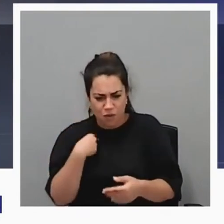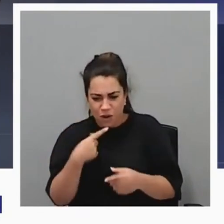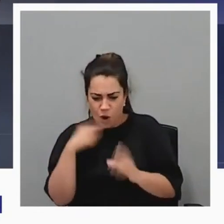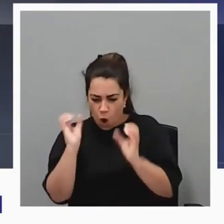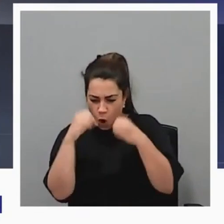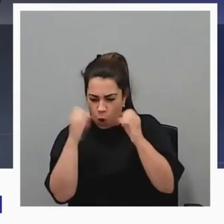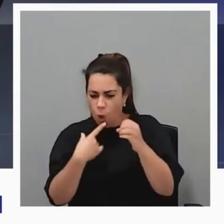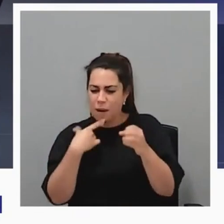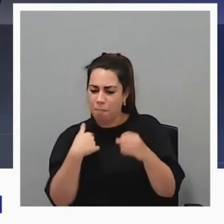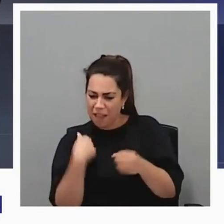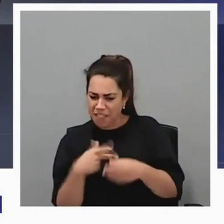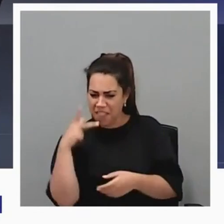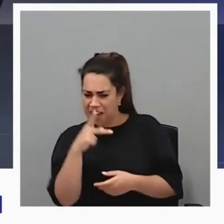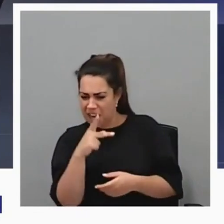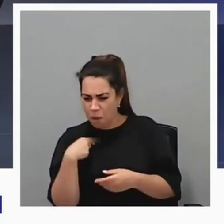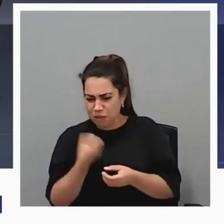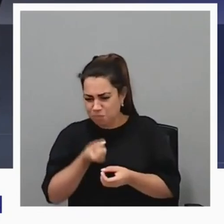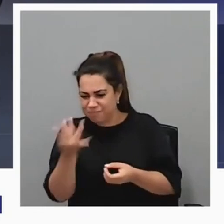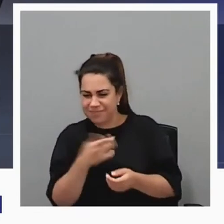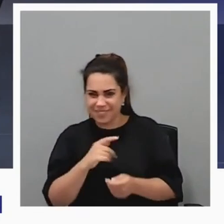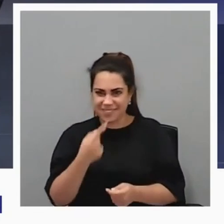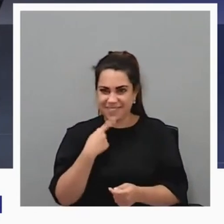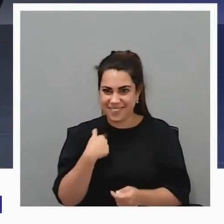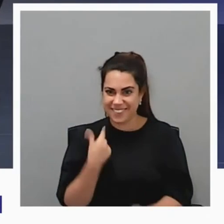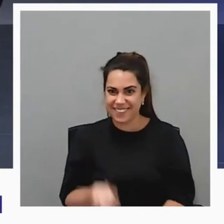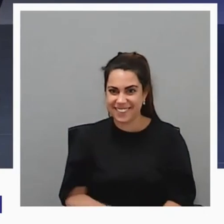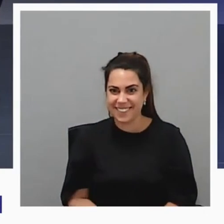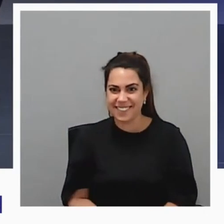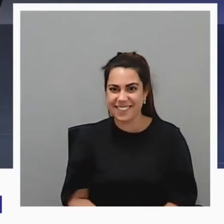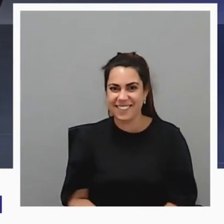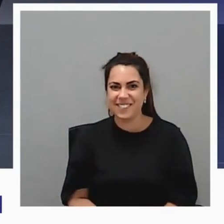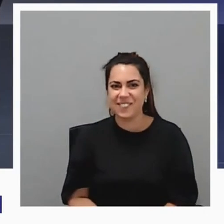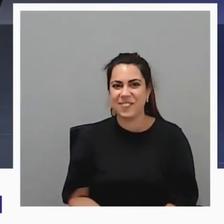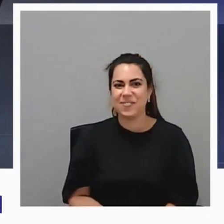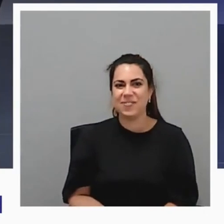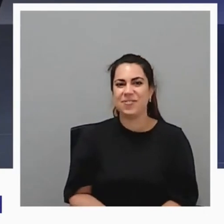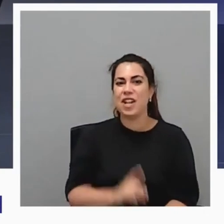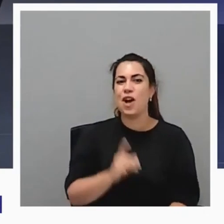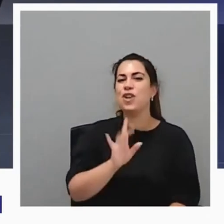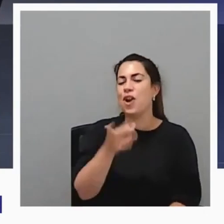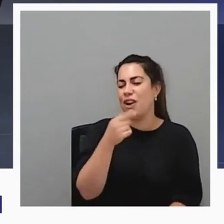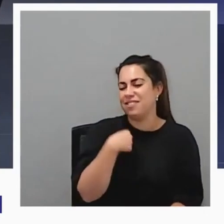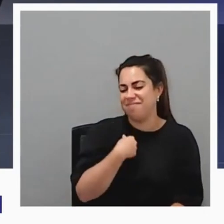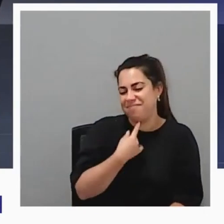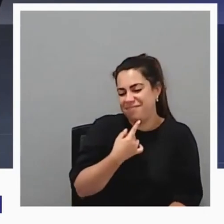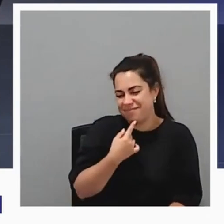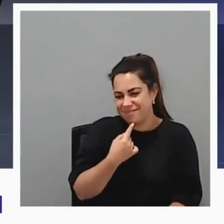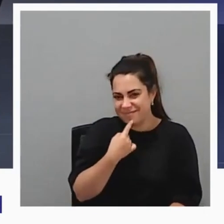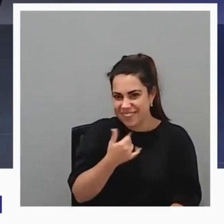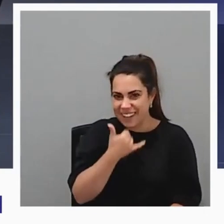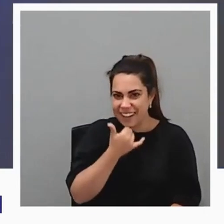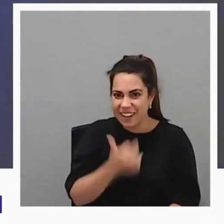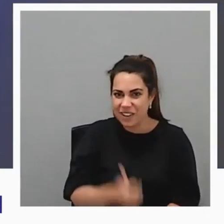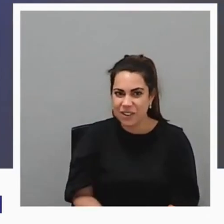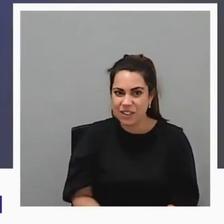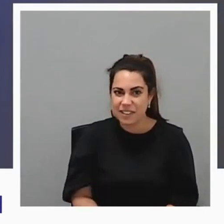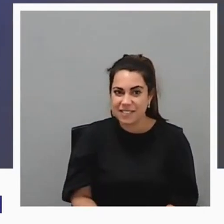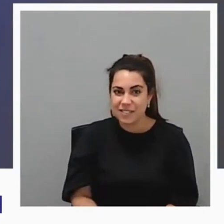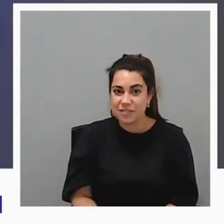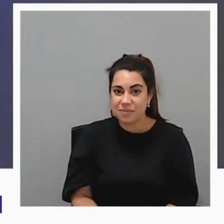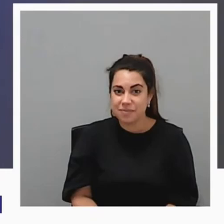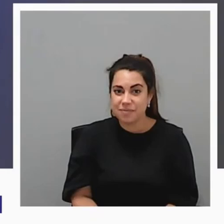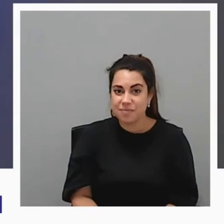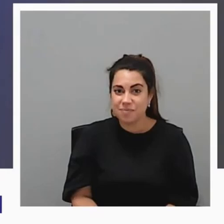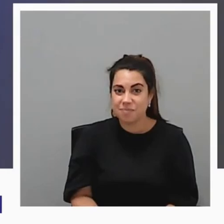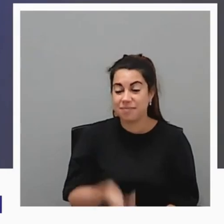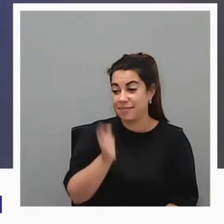recorrido... Es que lo diré así. No, puedo darte alguna idea. Bueno, seguramente, igual alguno de